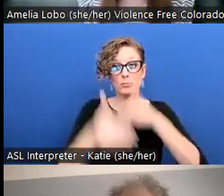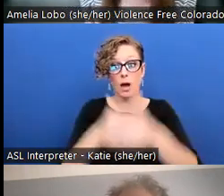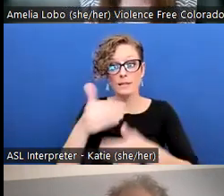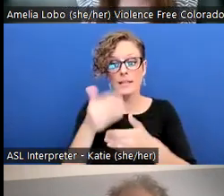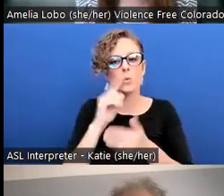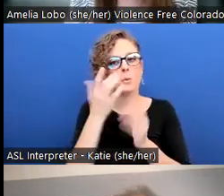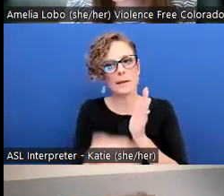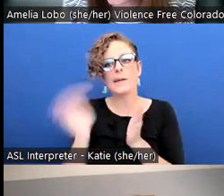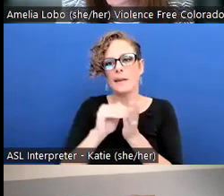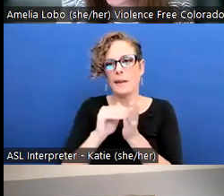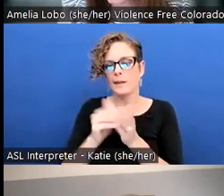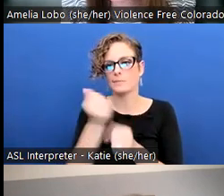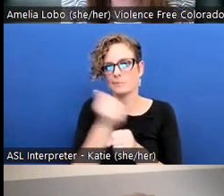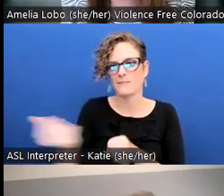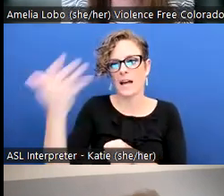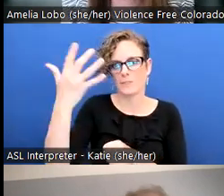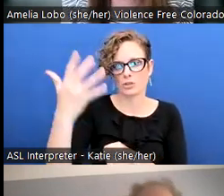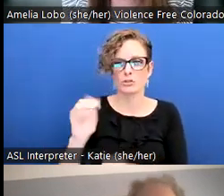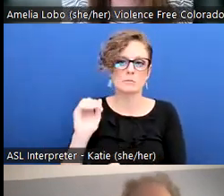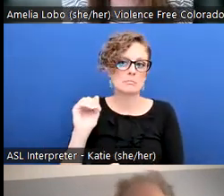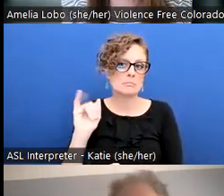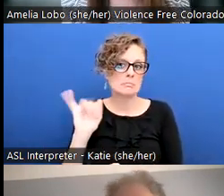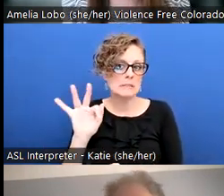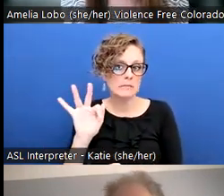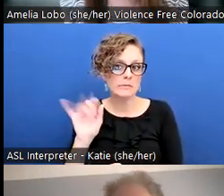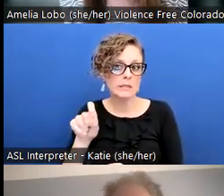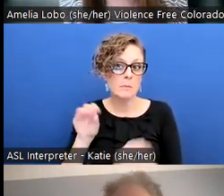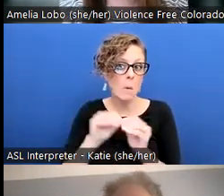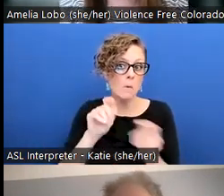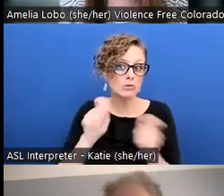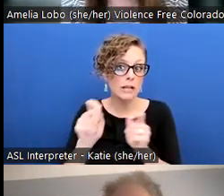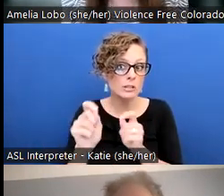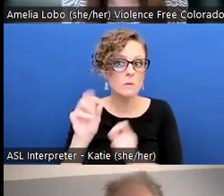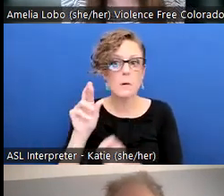10% de los proveedores de servicios.